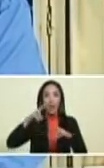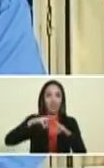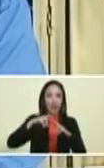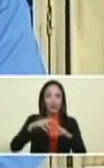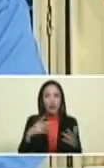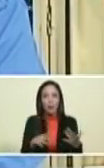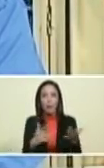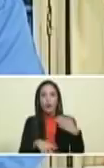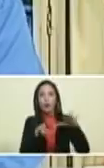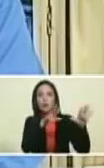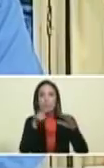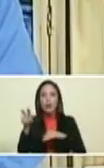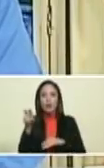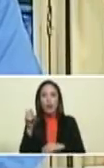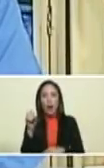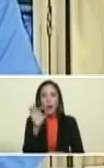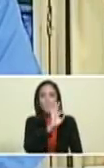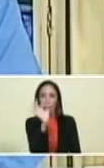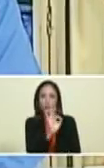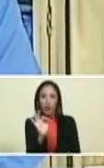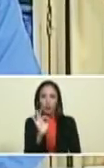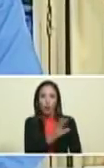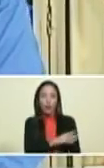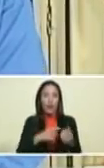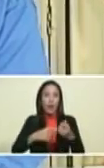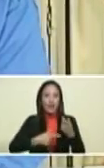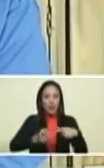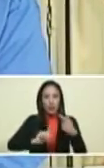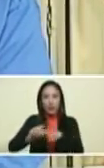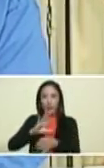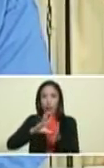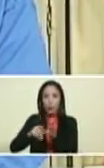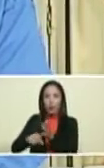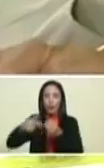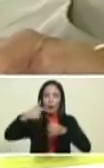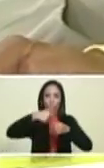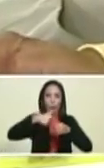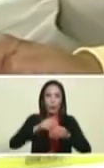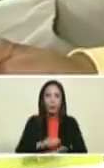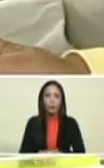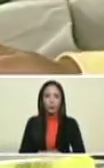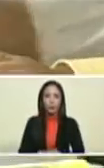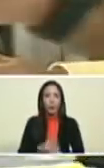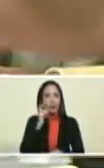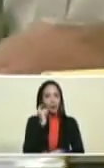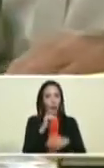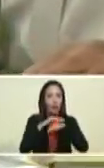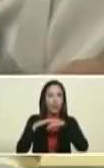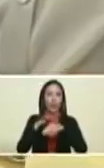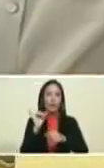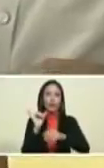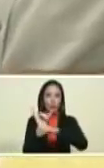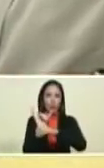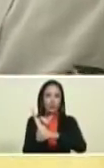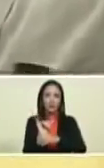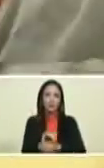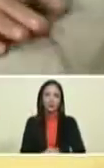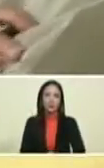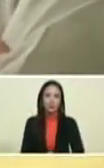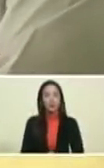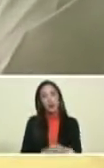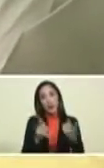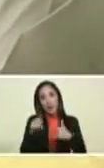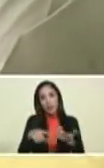del contrabando de combustible hacia Colombia. Pero también en el